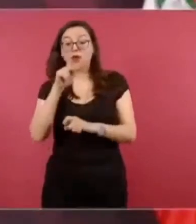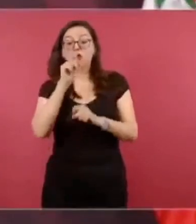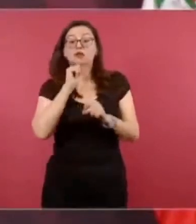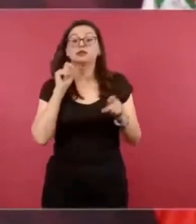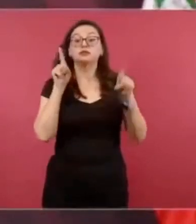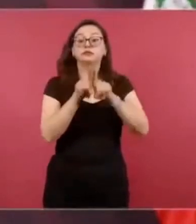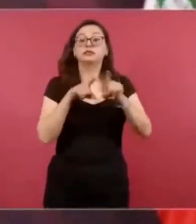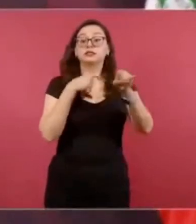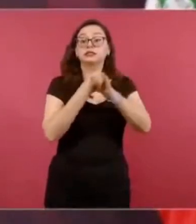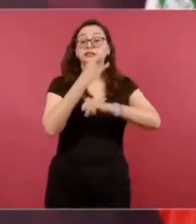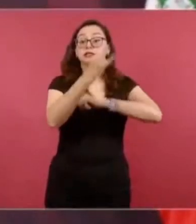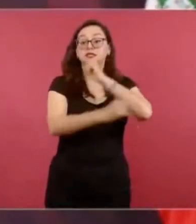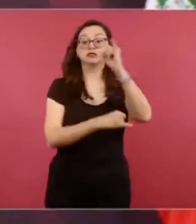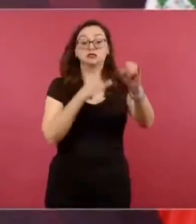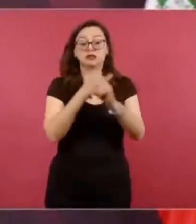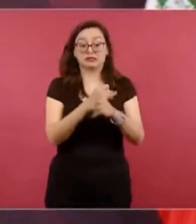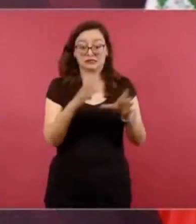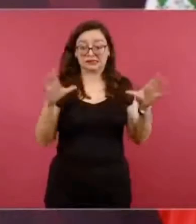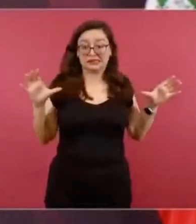conservadores